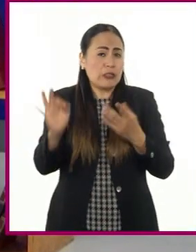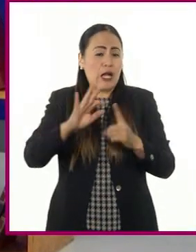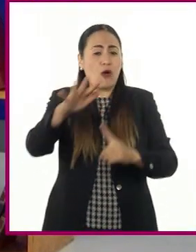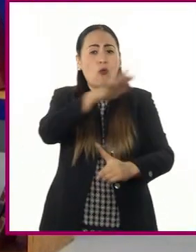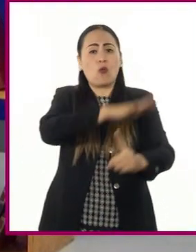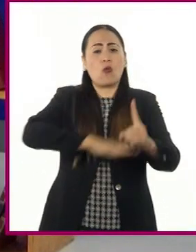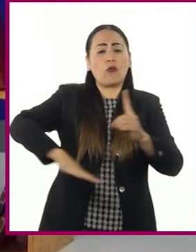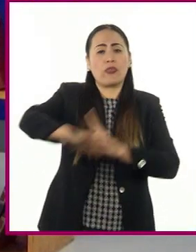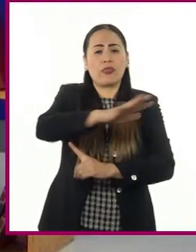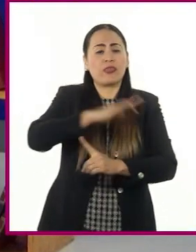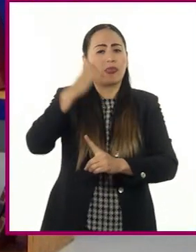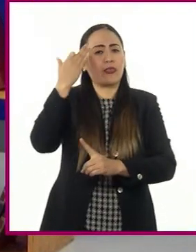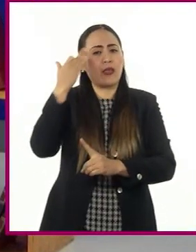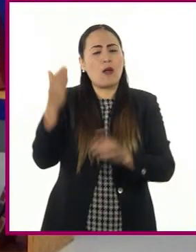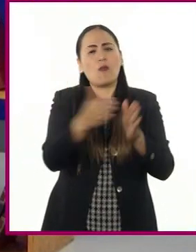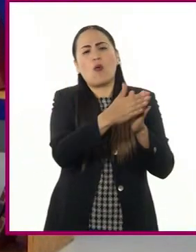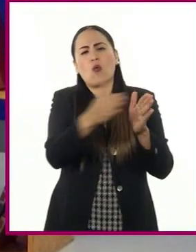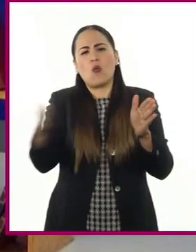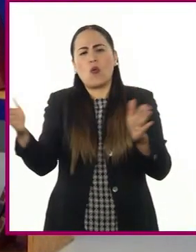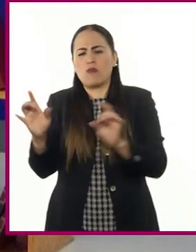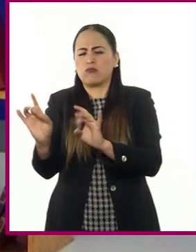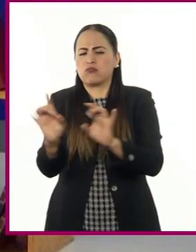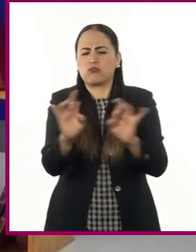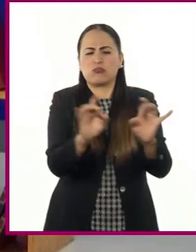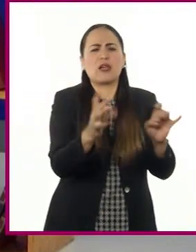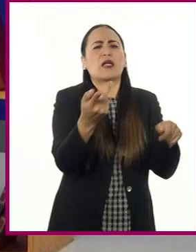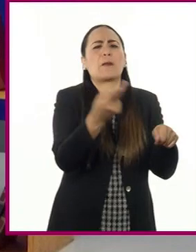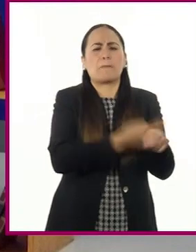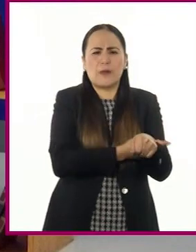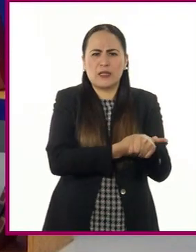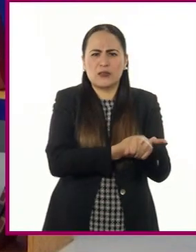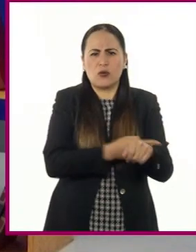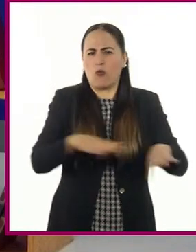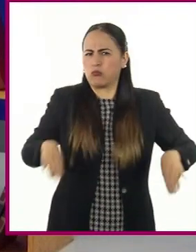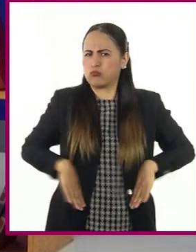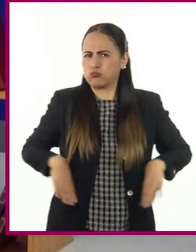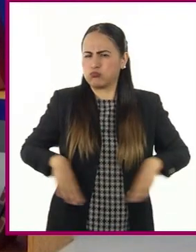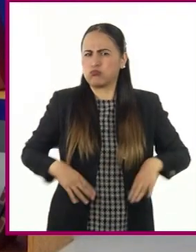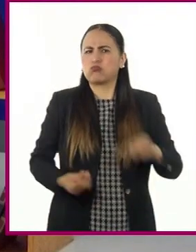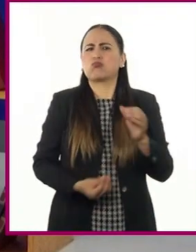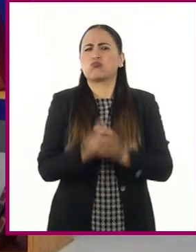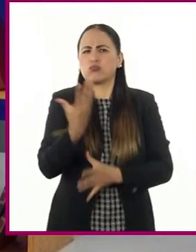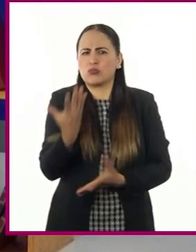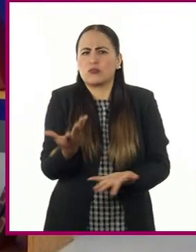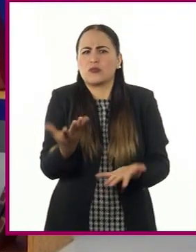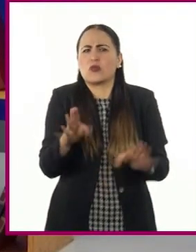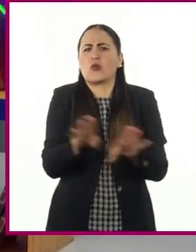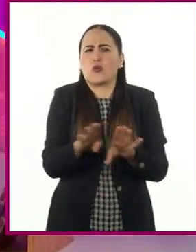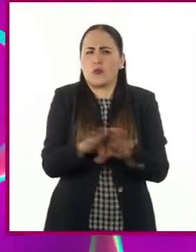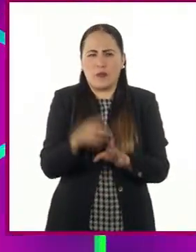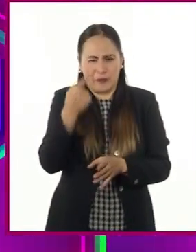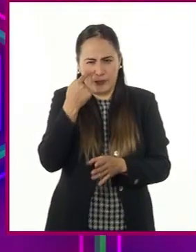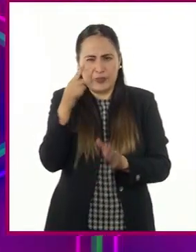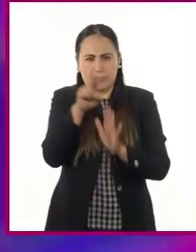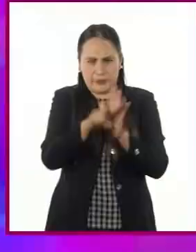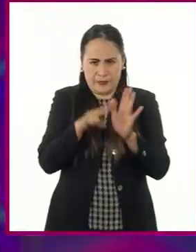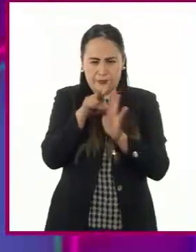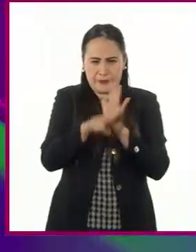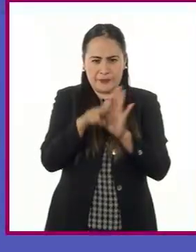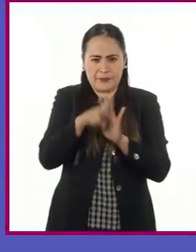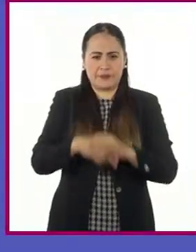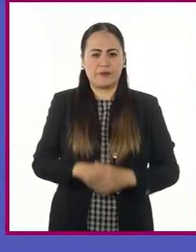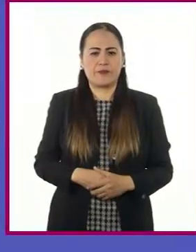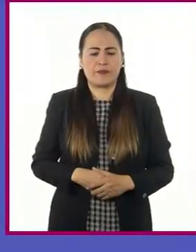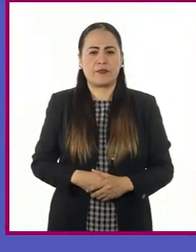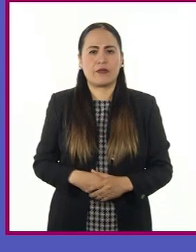de la época para saber el porqué de este estilo. Veamos el siguiente video.